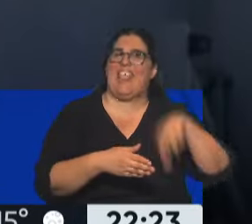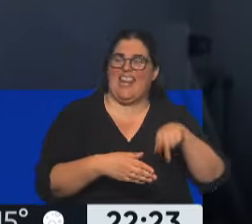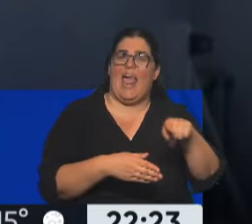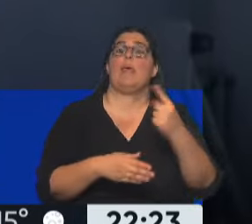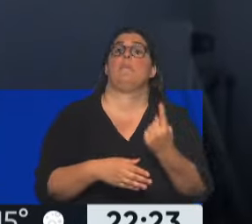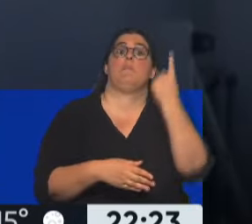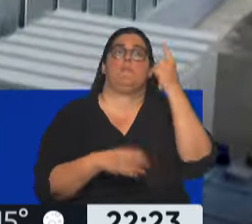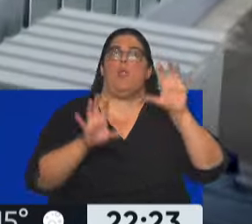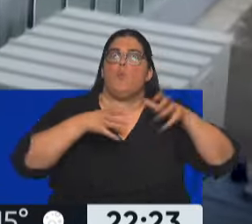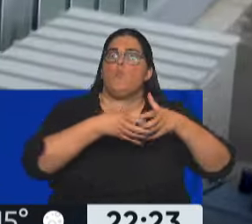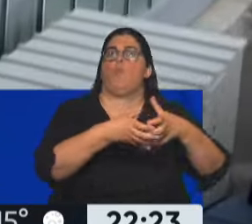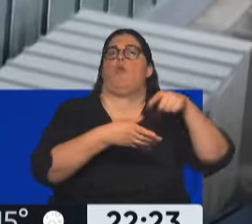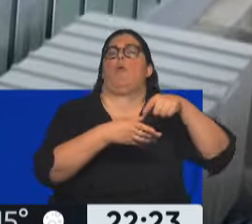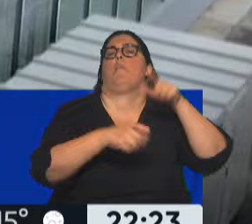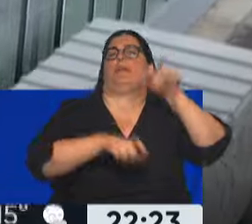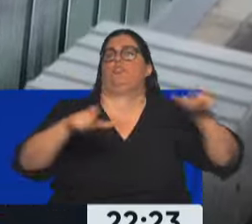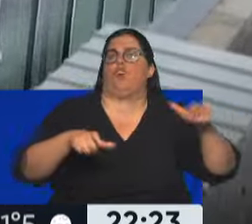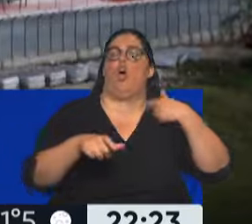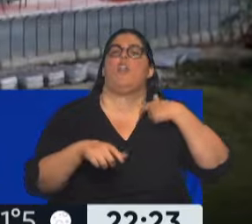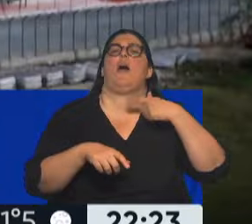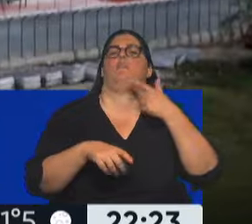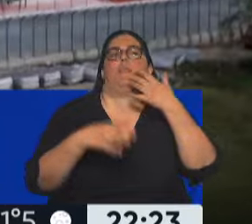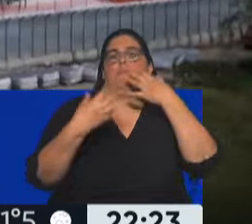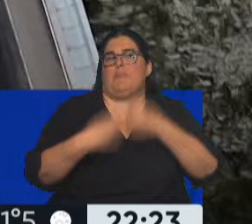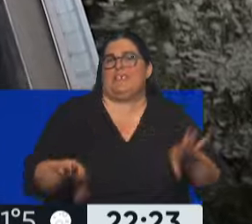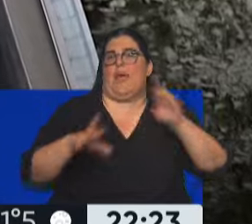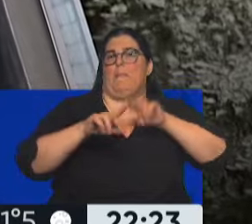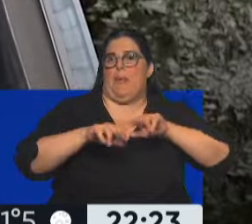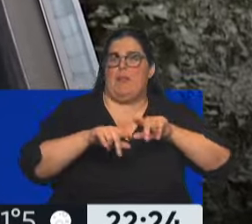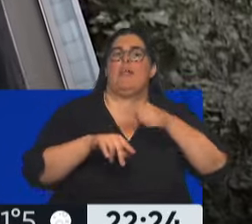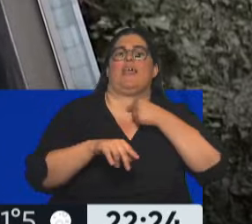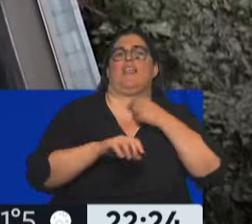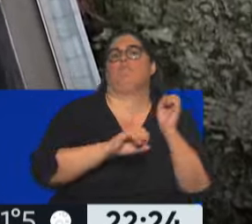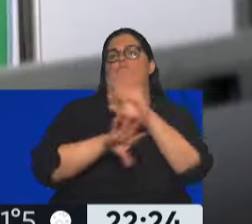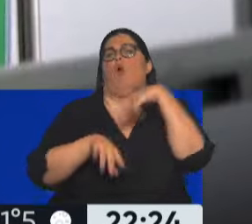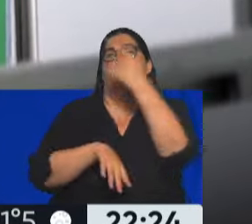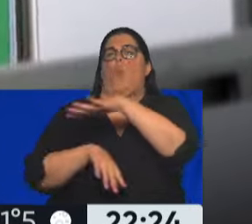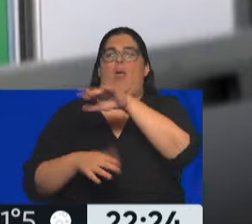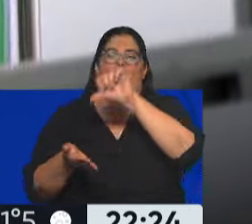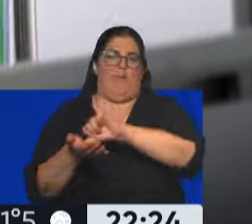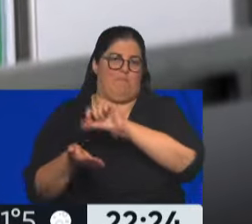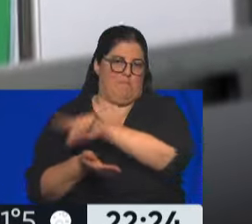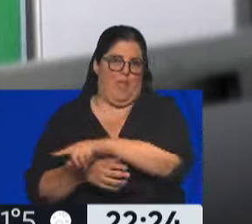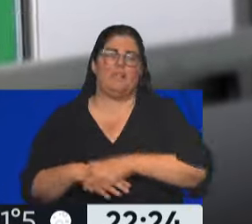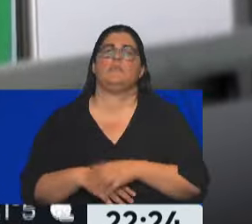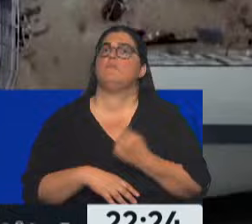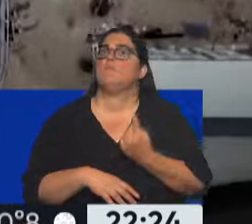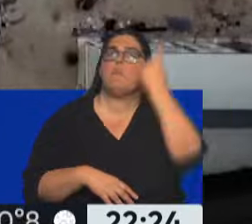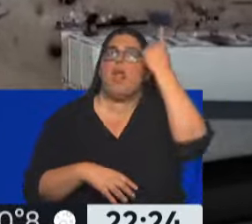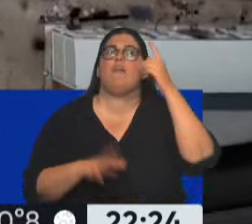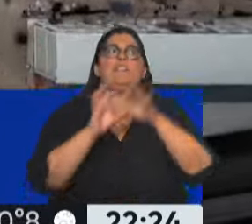el controvertido plan para desviar a los solicitantes de asilo fuera de Italia. Es la primera vez que un Estado de la Unión